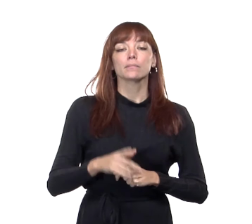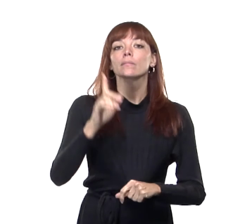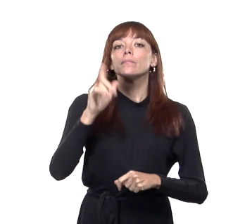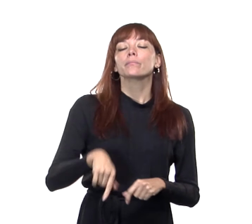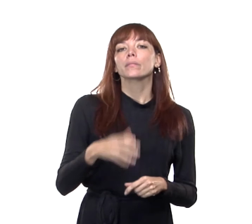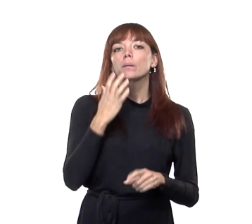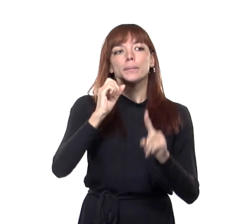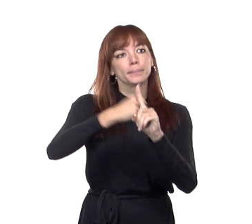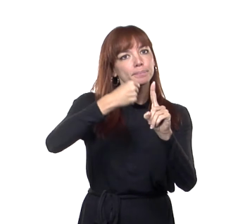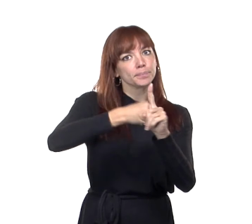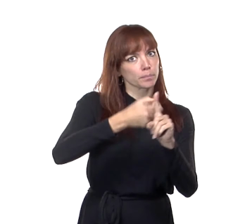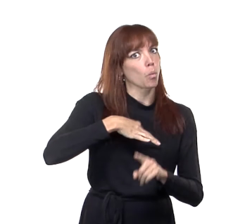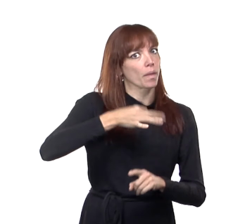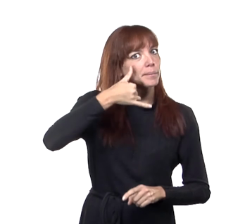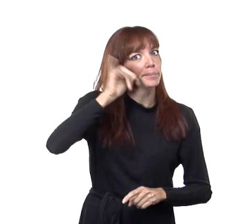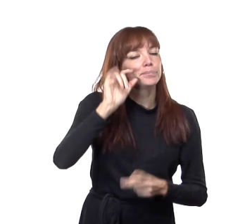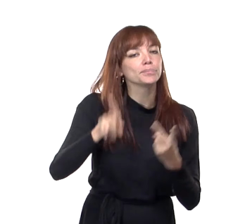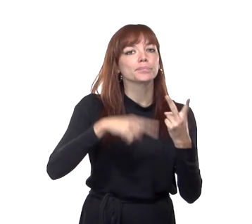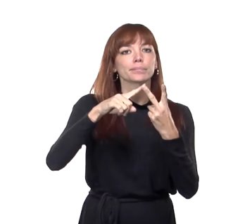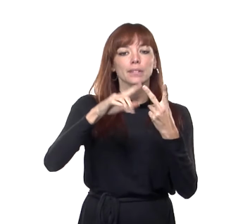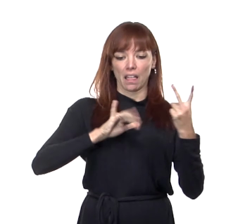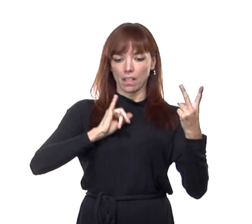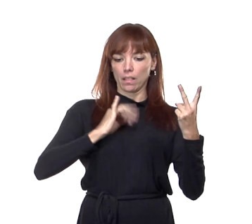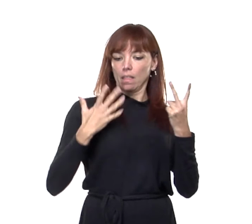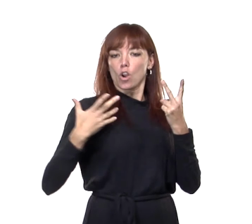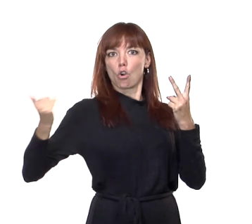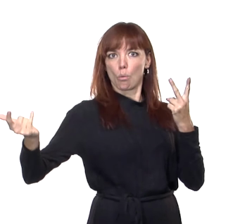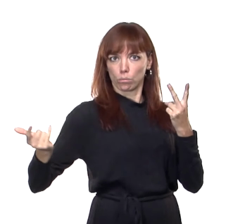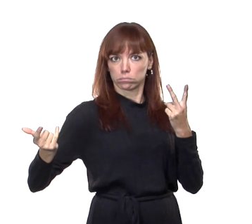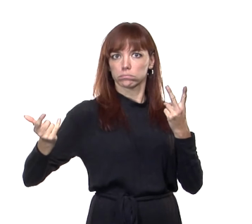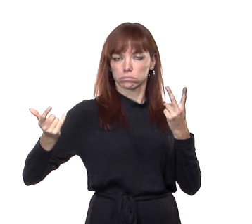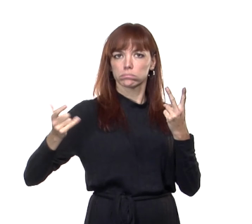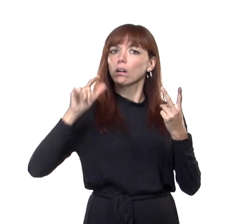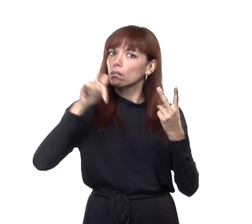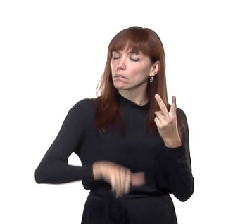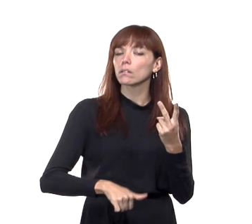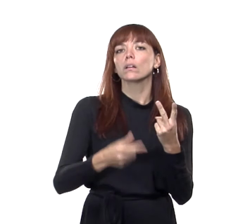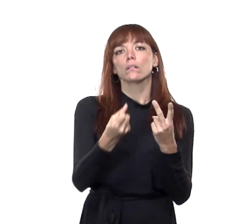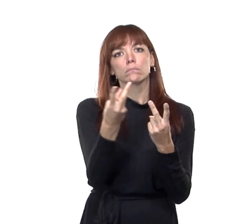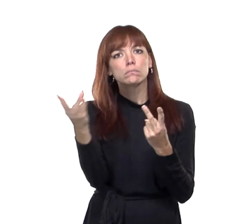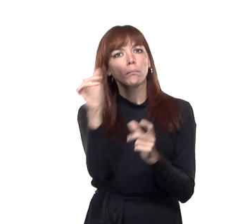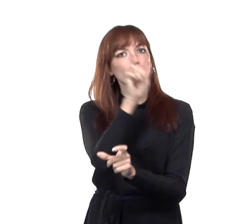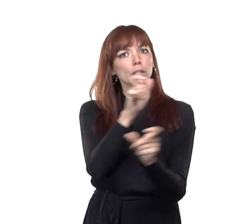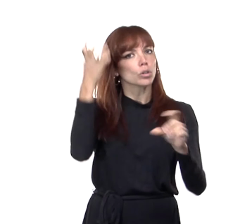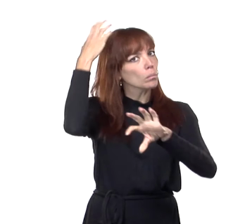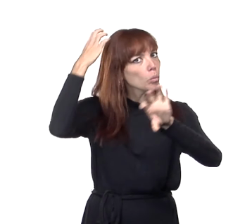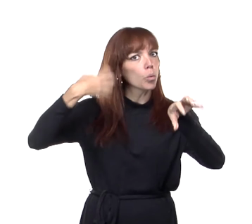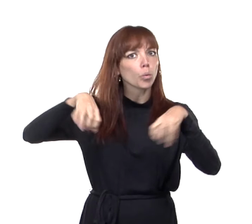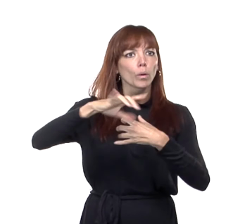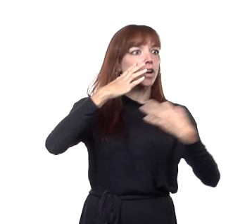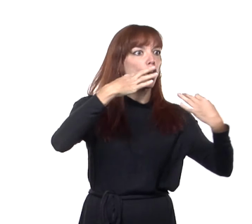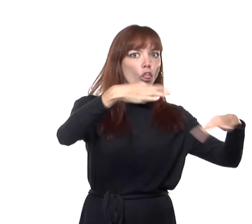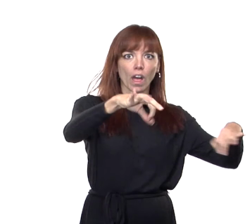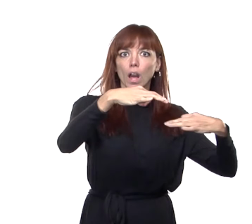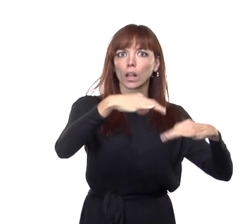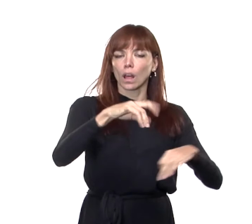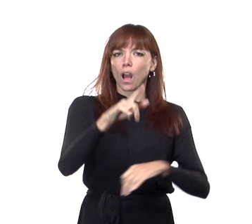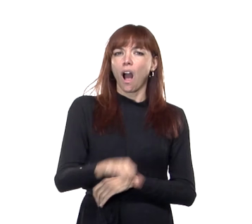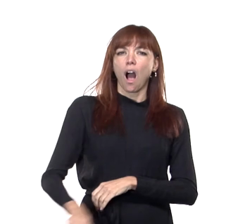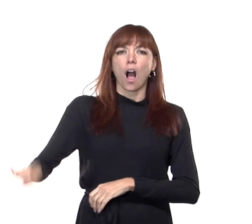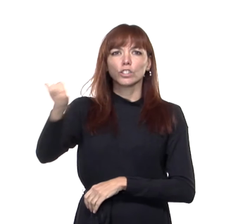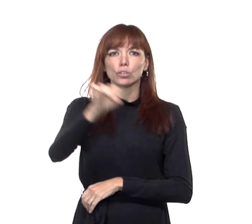extorsión como robo de la identidad en casos en españa en los que se ha robado la identidad de gente que era perfectamente inocente y que sea a dos años